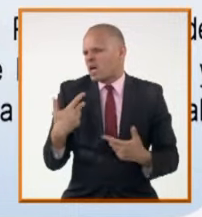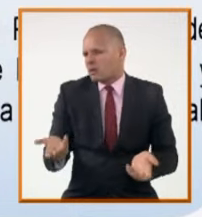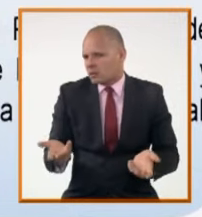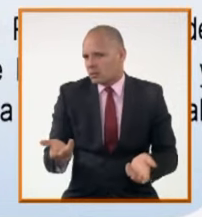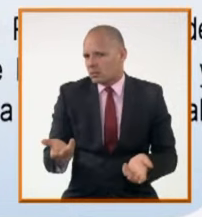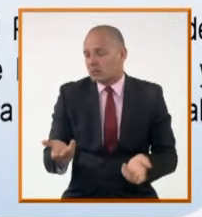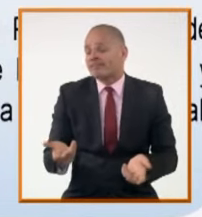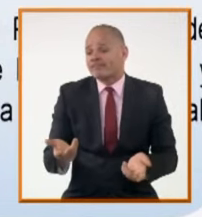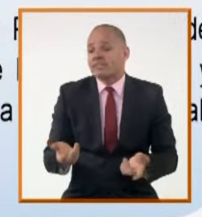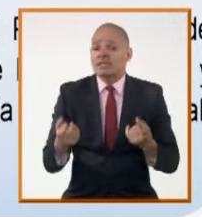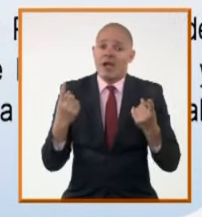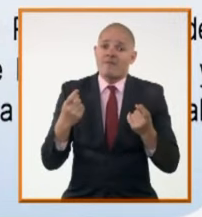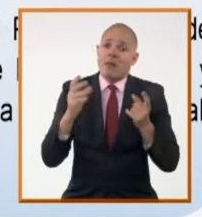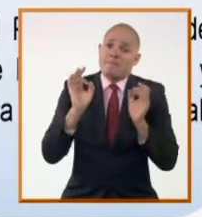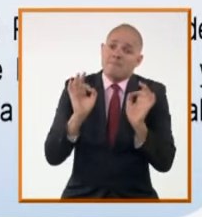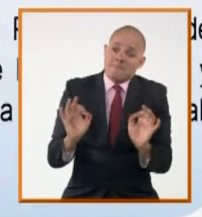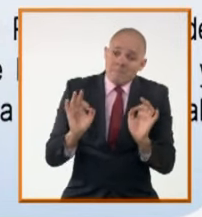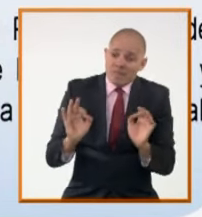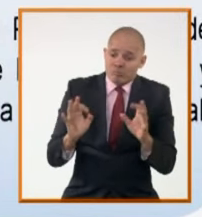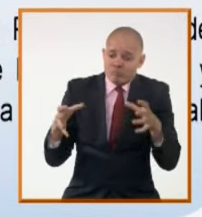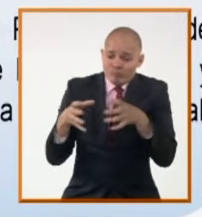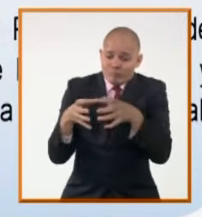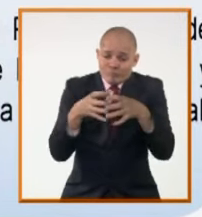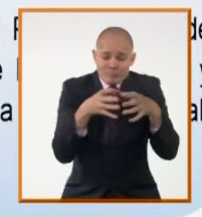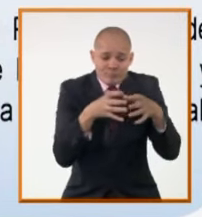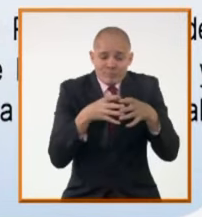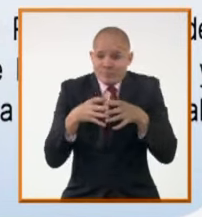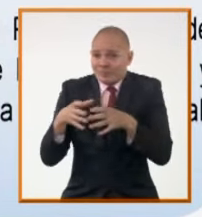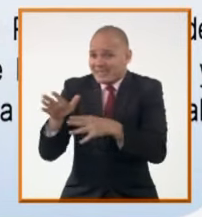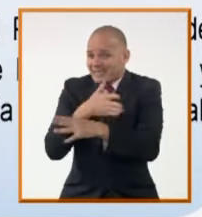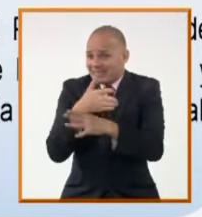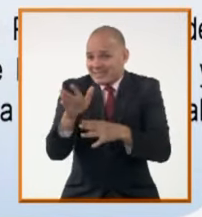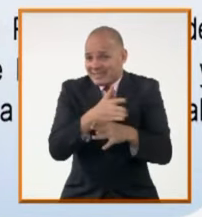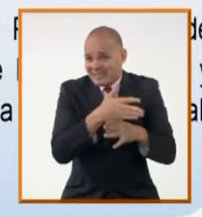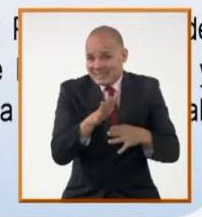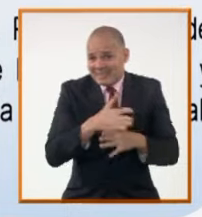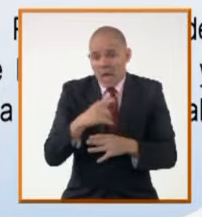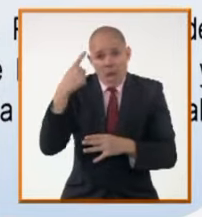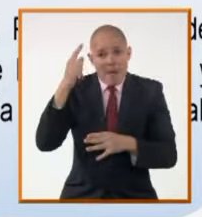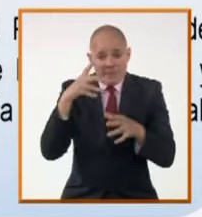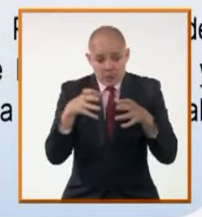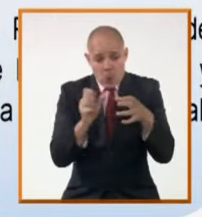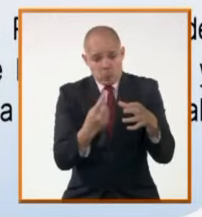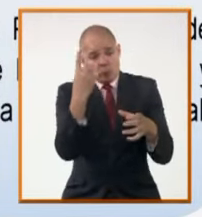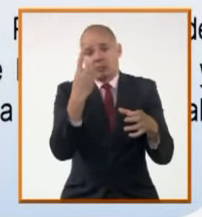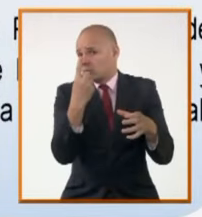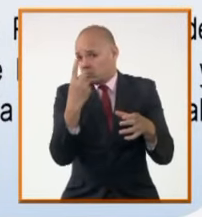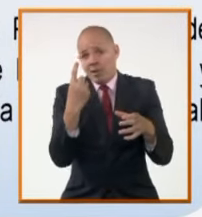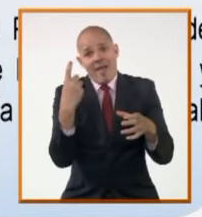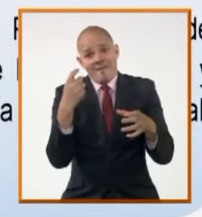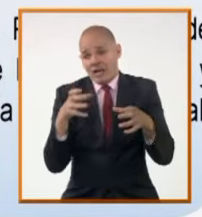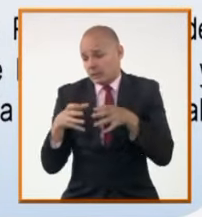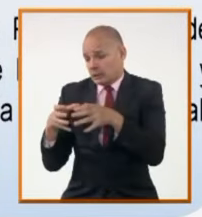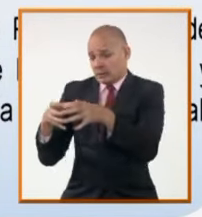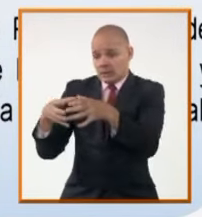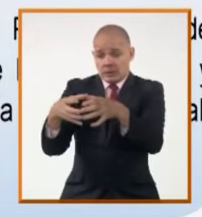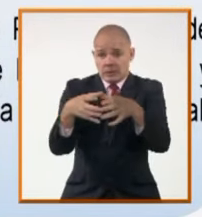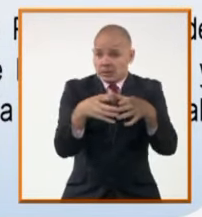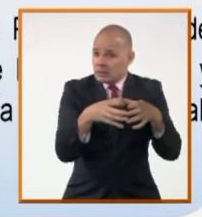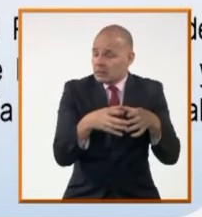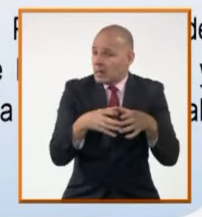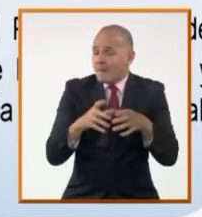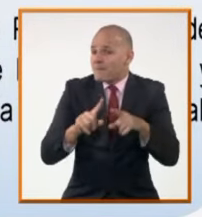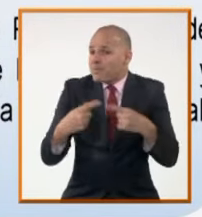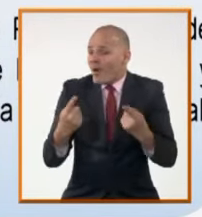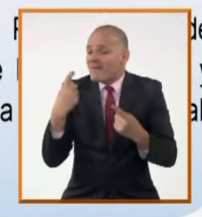la coordinación y participación de diversas instituciones para fortalecer la disciplina fiscal,